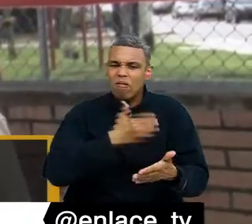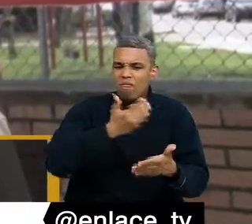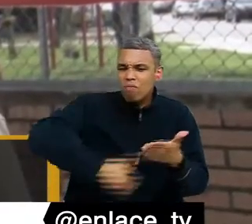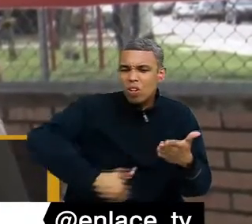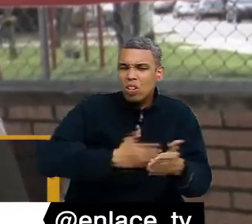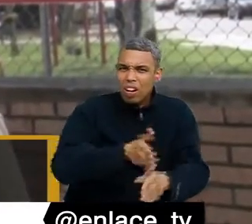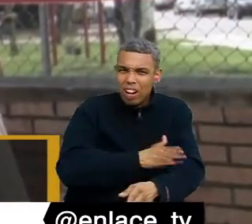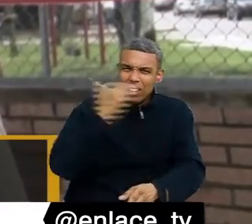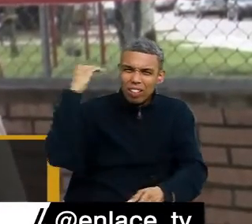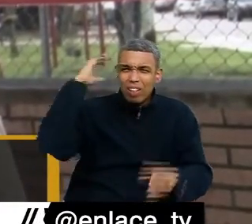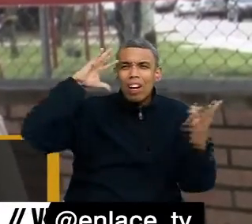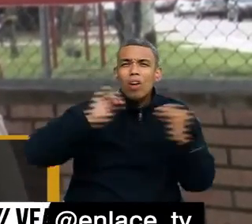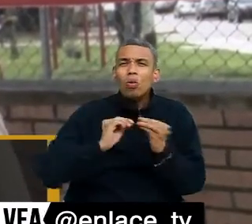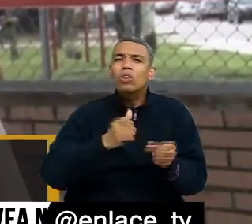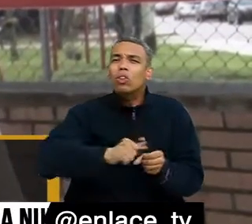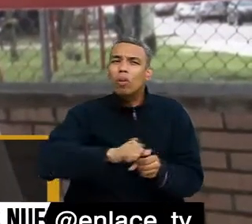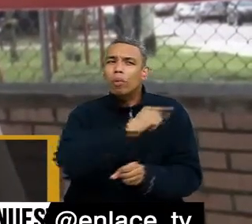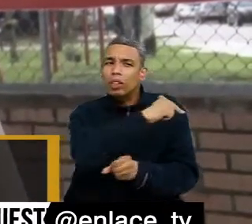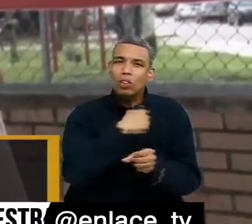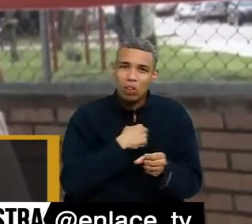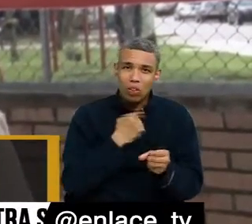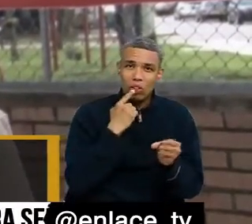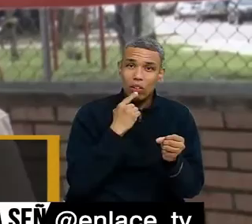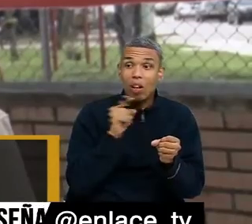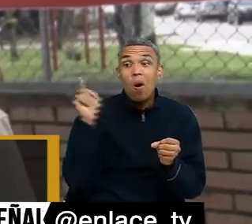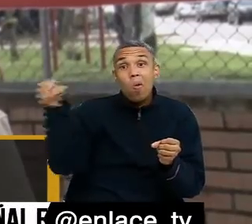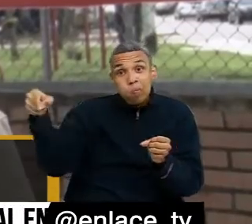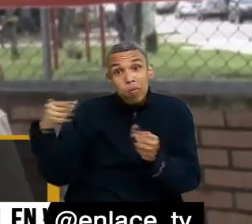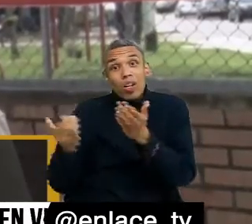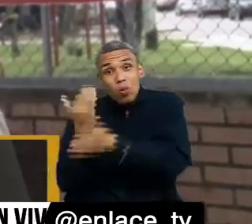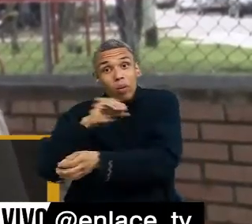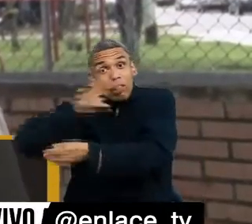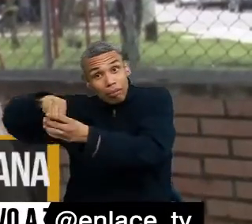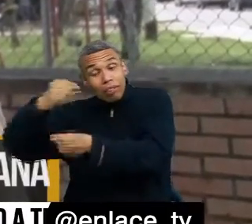se desempeñan en actividades propias de la industria, les deben pagar los salarios pactados con